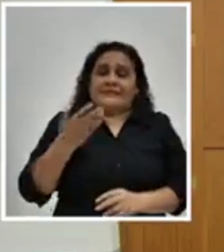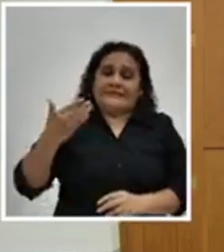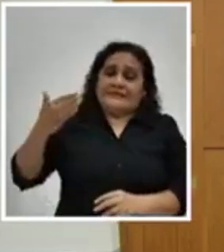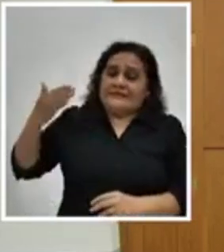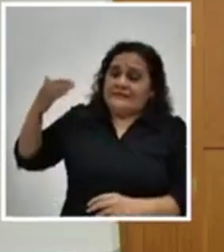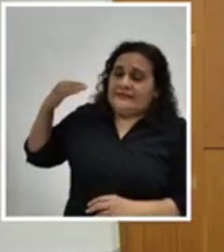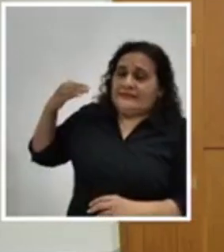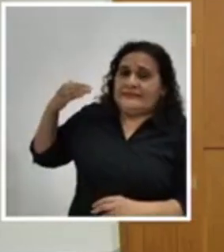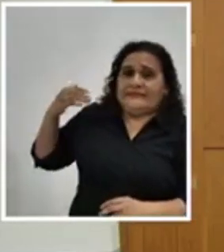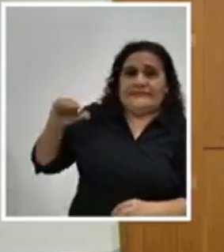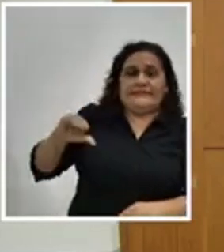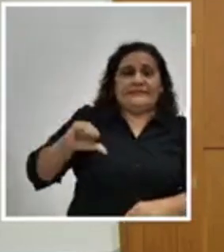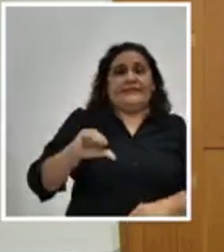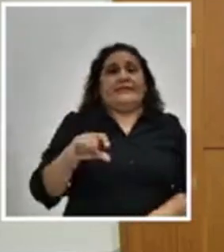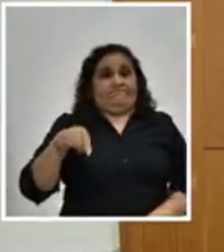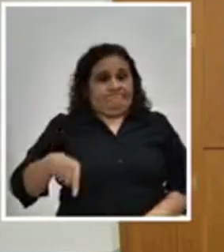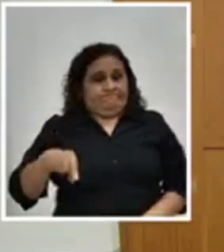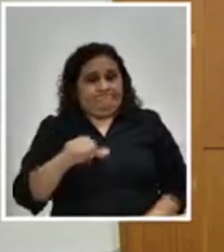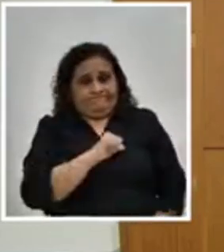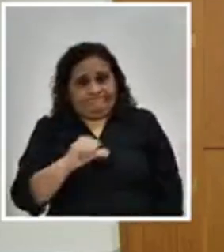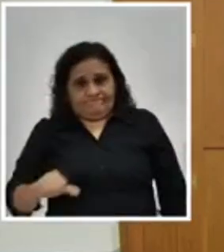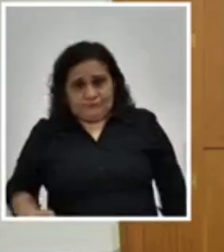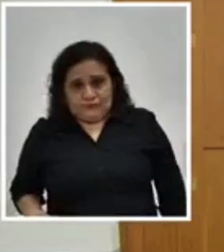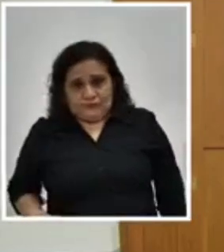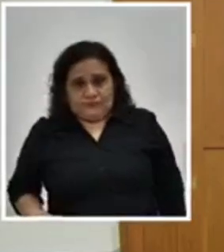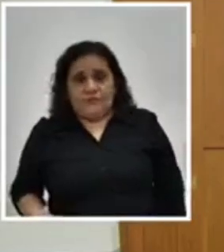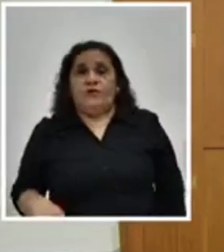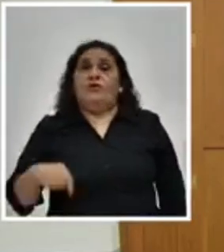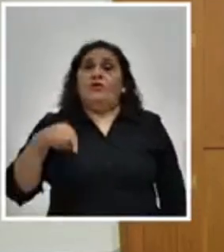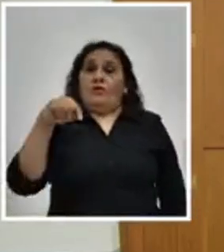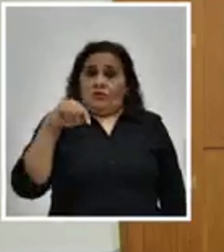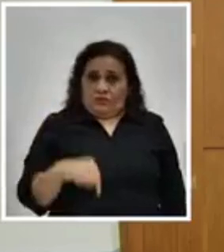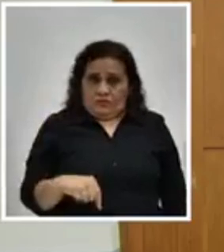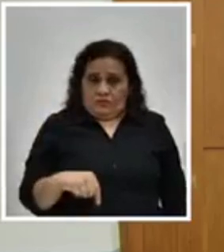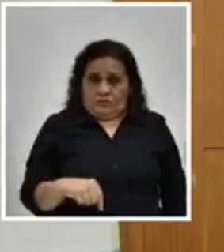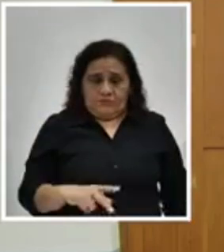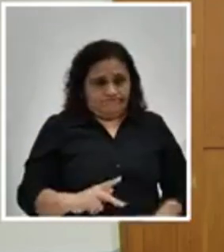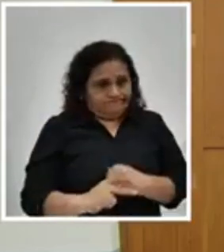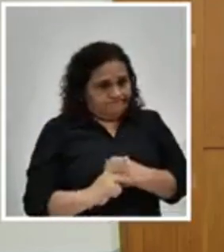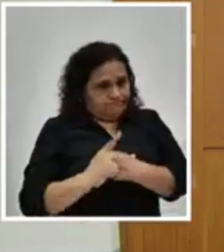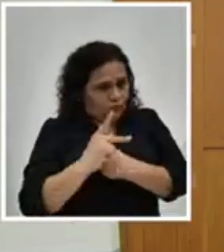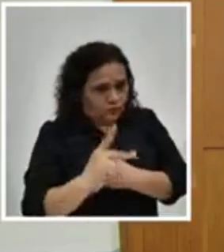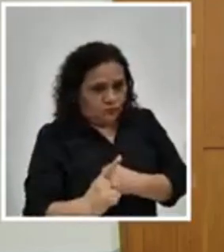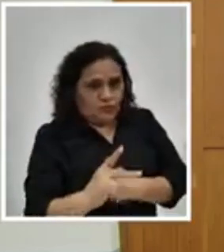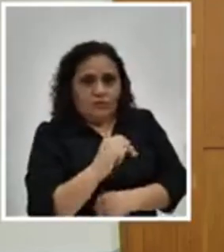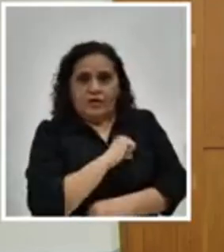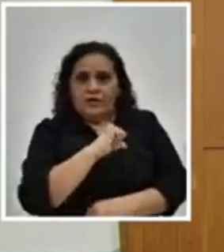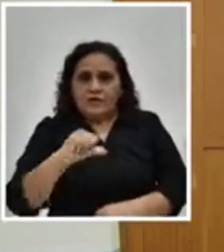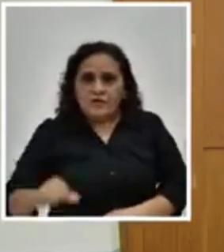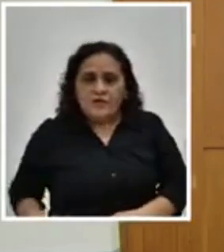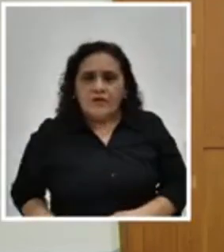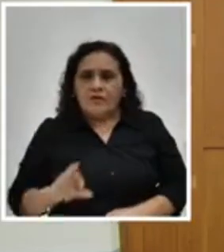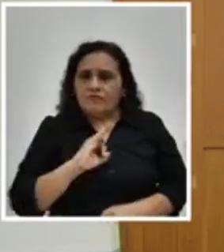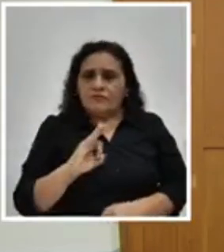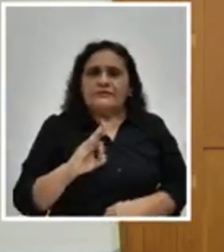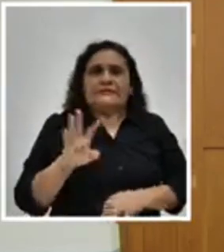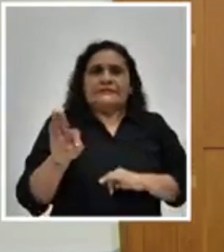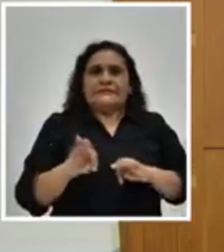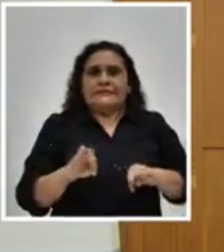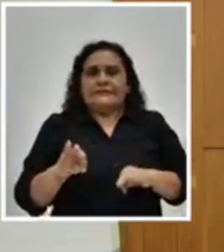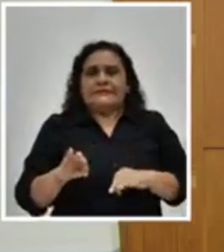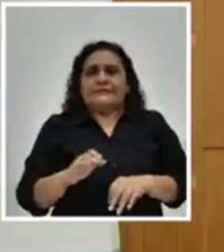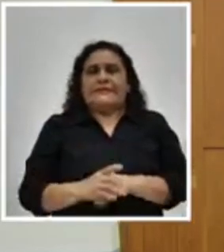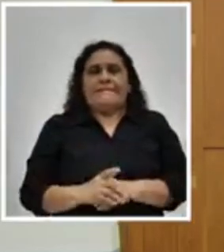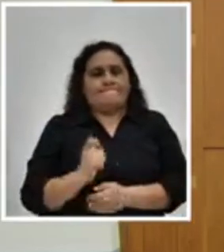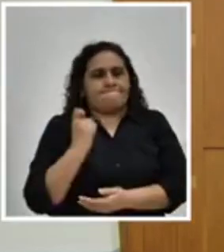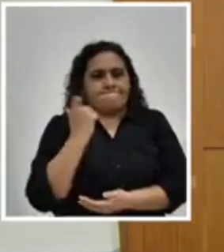esta administración municipal, por lo que hoy los próximos ayuntamientos podrán contar con finanzas